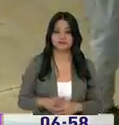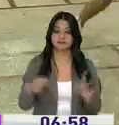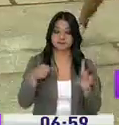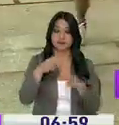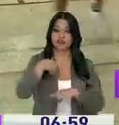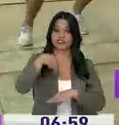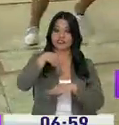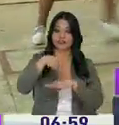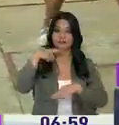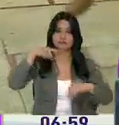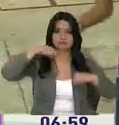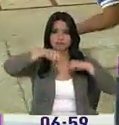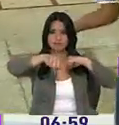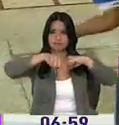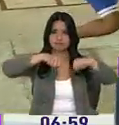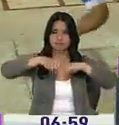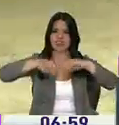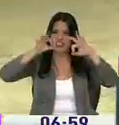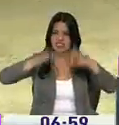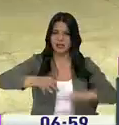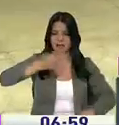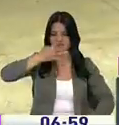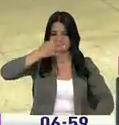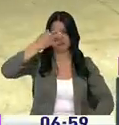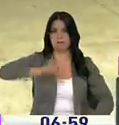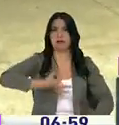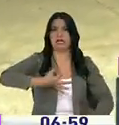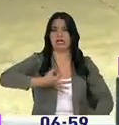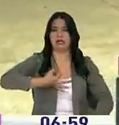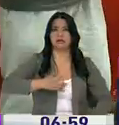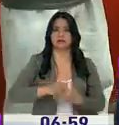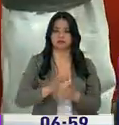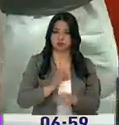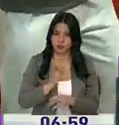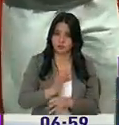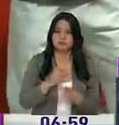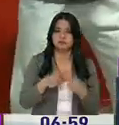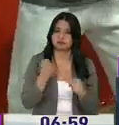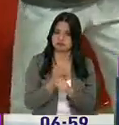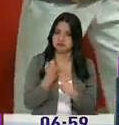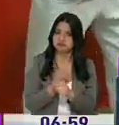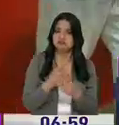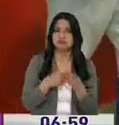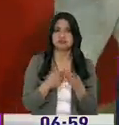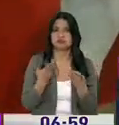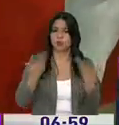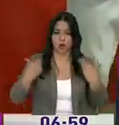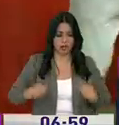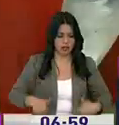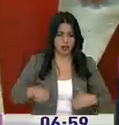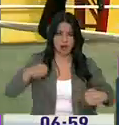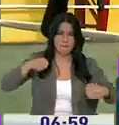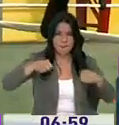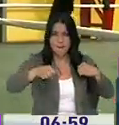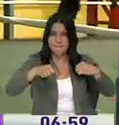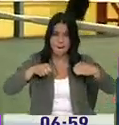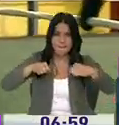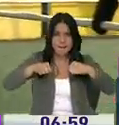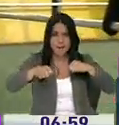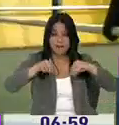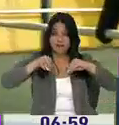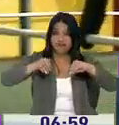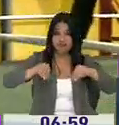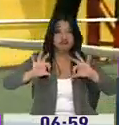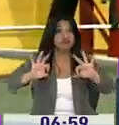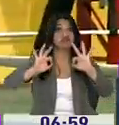el boxeador debe ser disciplinado. Desde la puntualidad, trabajo, hasta en el mínimo movimiento que en el entrenamiento o en el ring lo